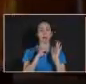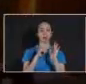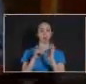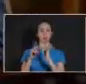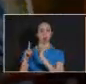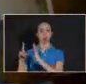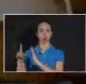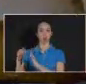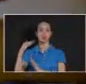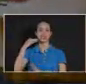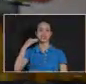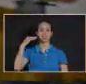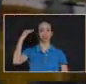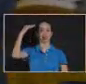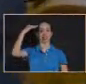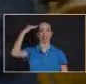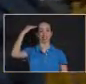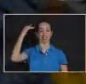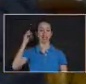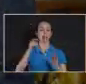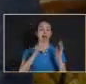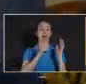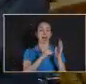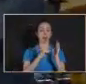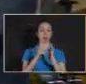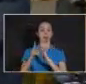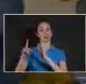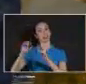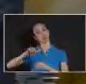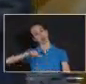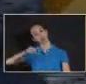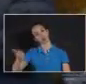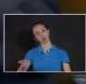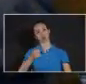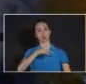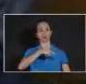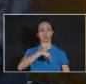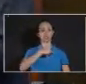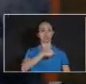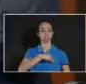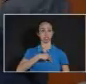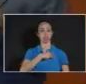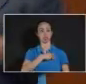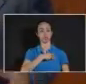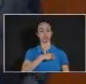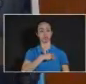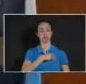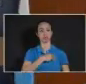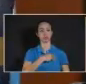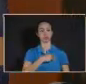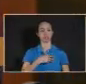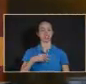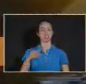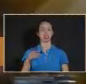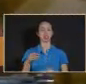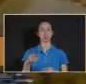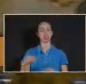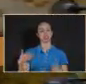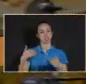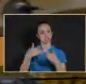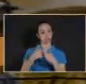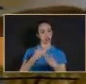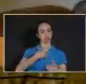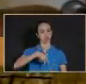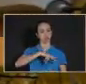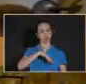cabeza apostolar de otro ministerio, ha llegado al nuestro, amigo nuestro. De vez